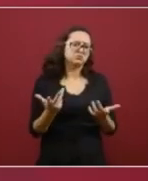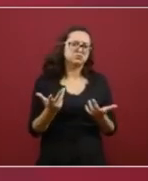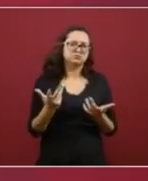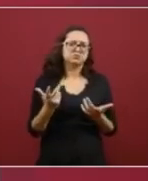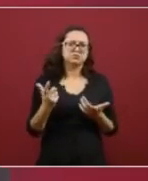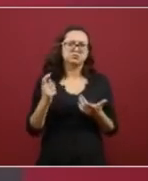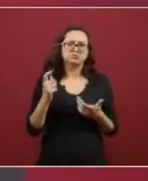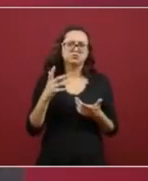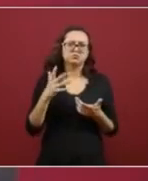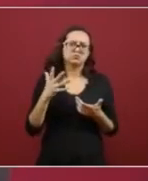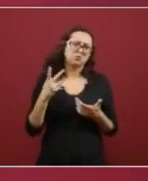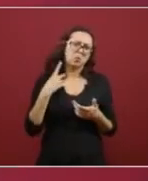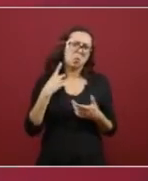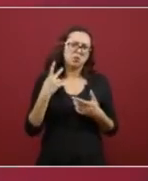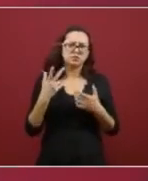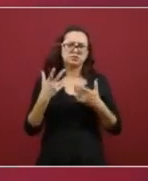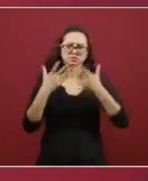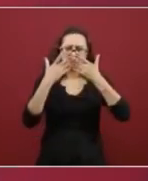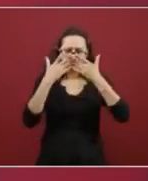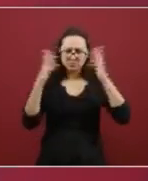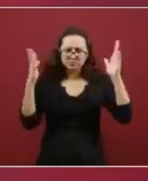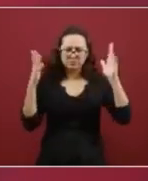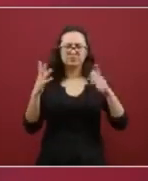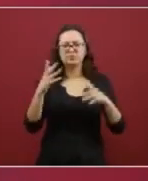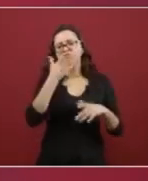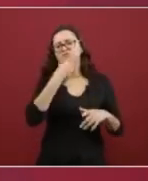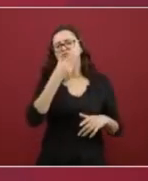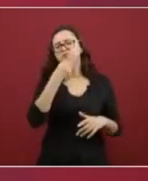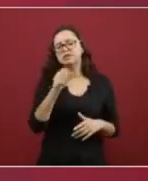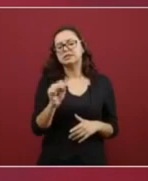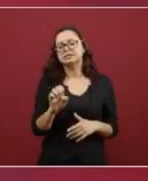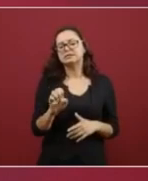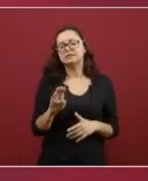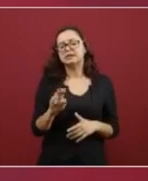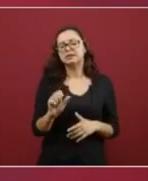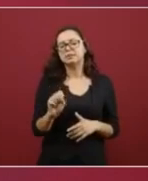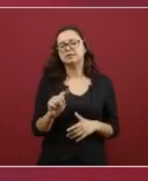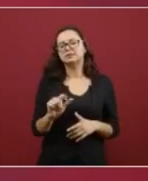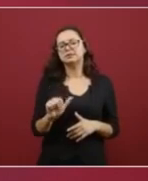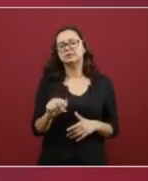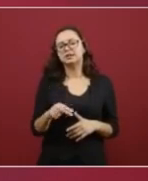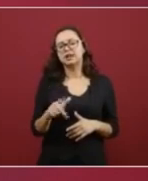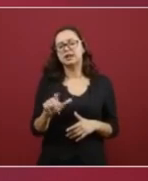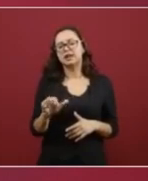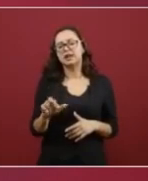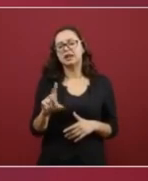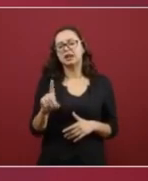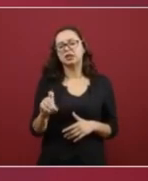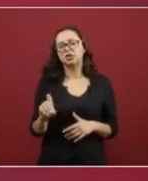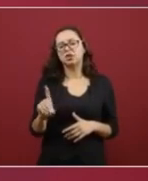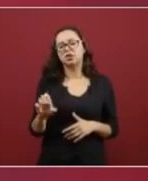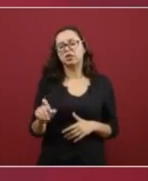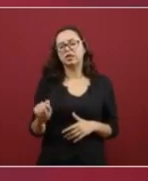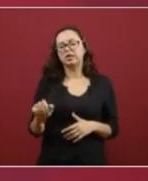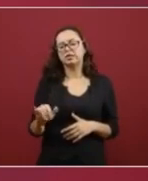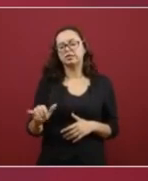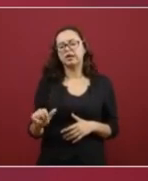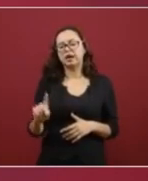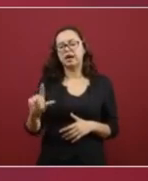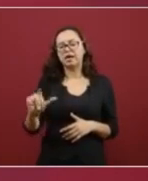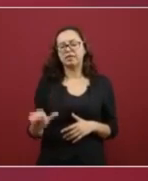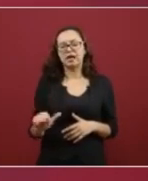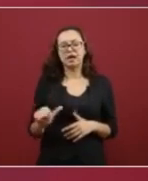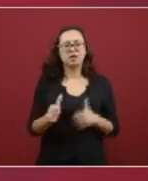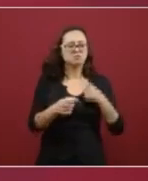atribuye a Sebastián Lerdo de Tejada, de que la prensa se regula con la